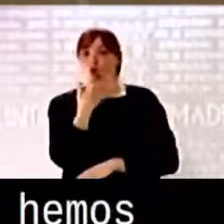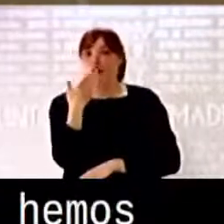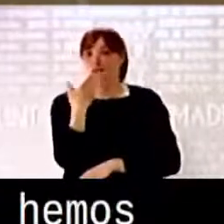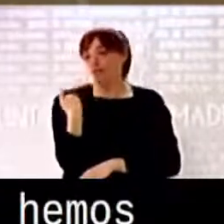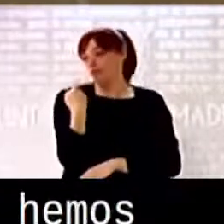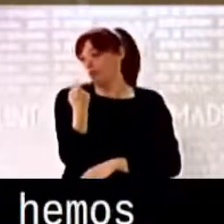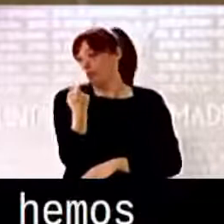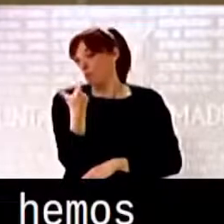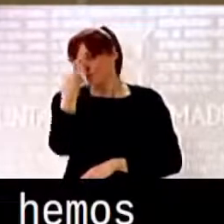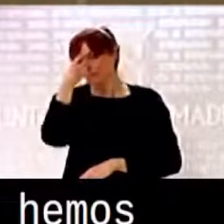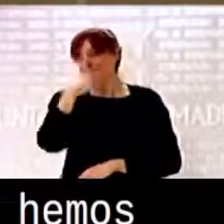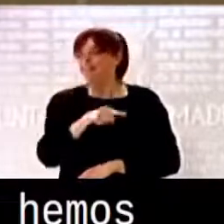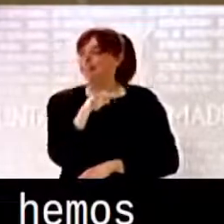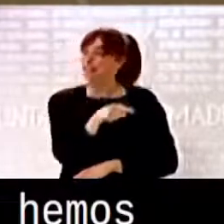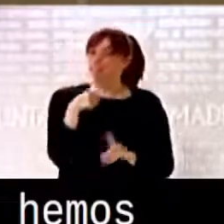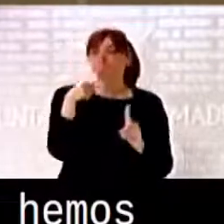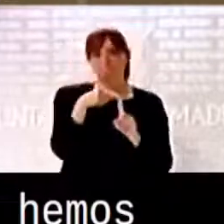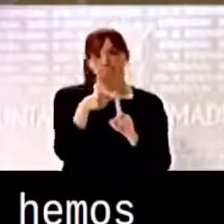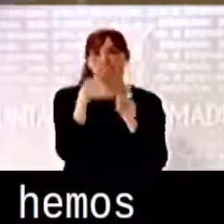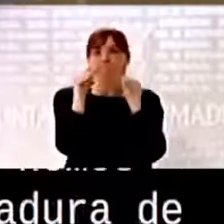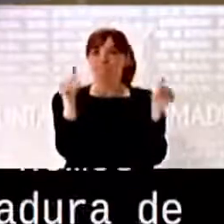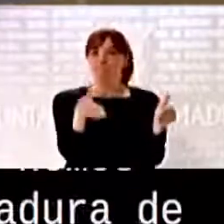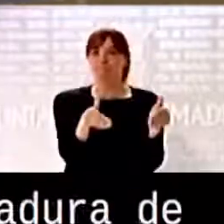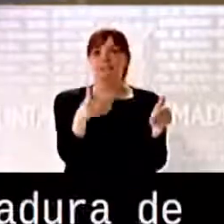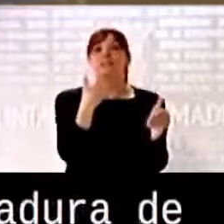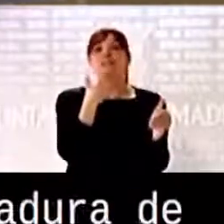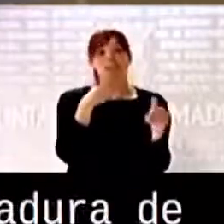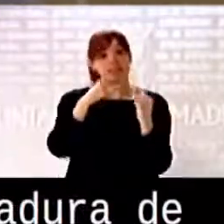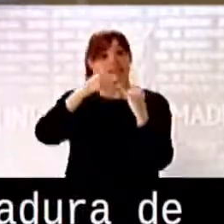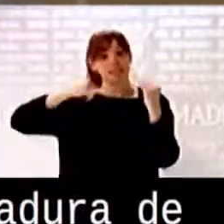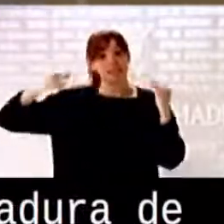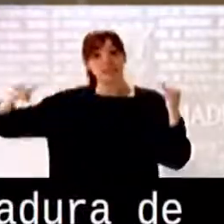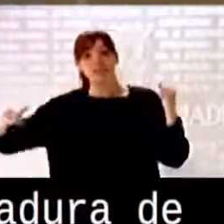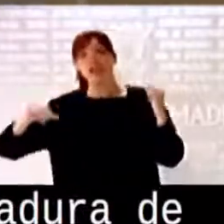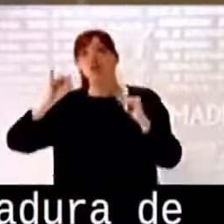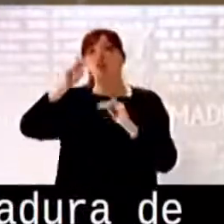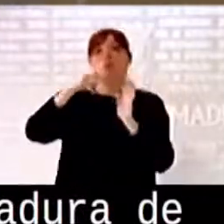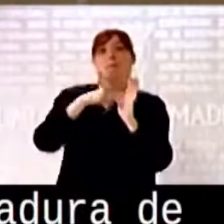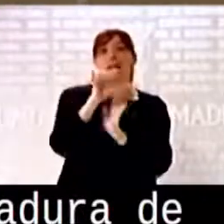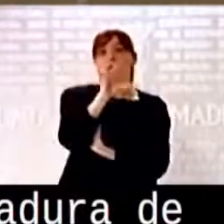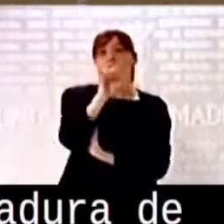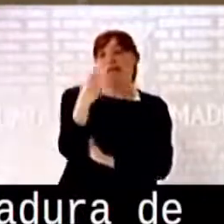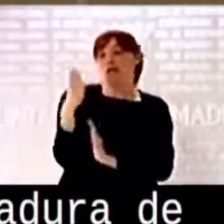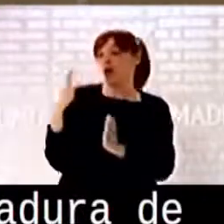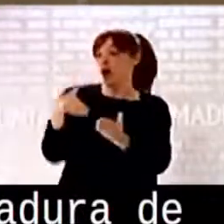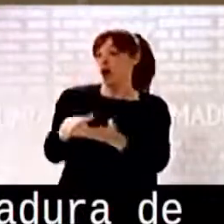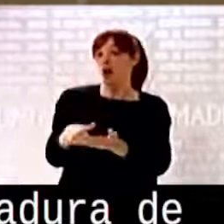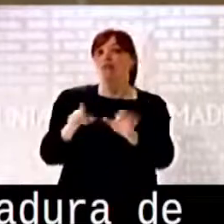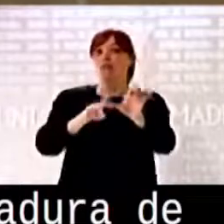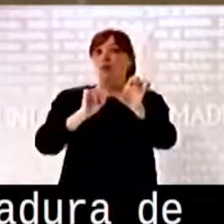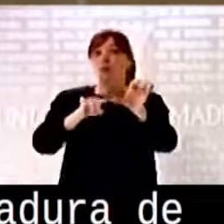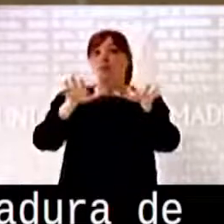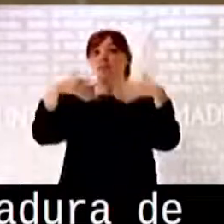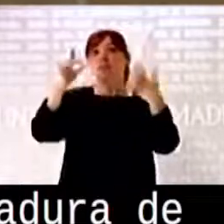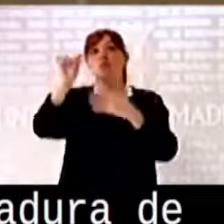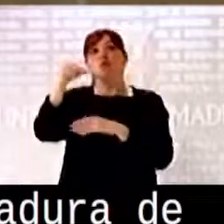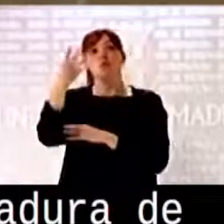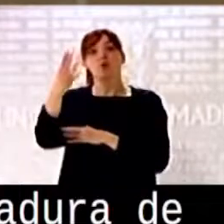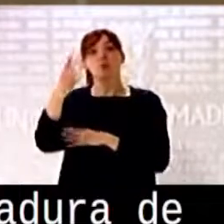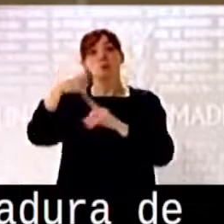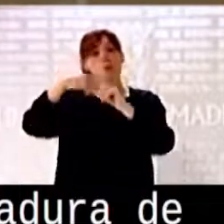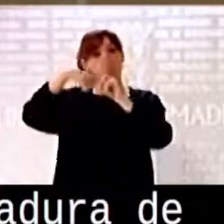conocido y que dicen que en Extremadura desde el año 2015 ha bajado en 10,4